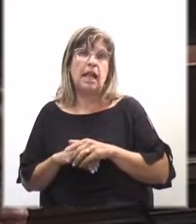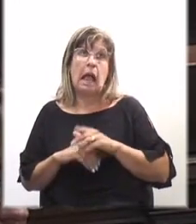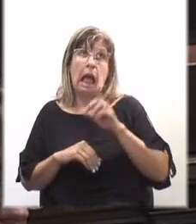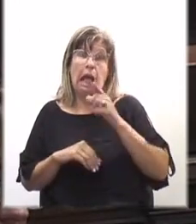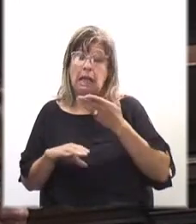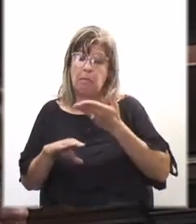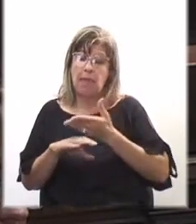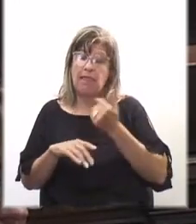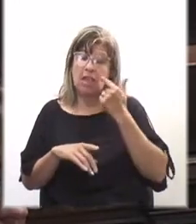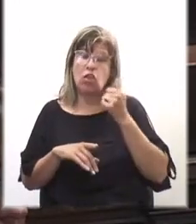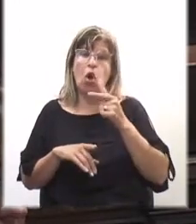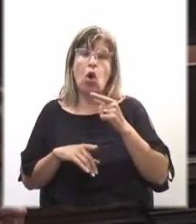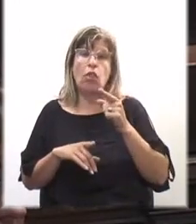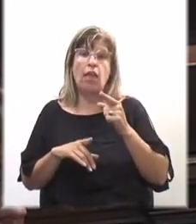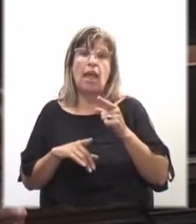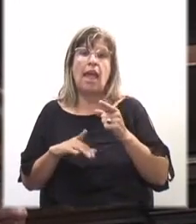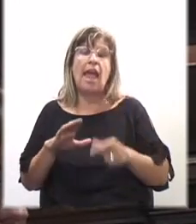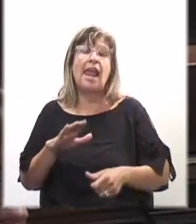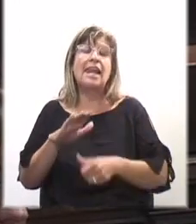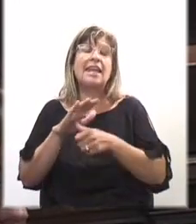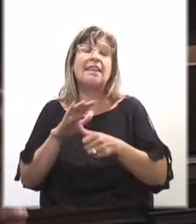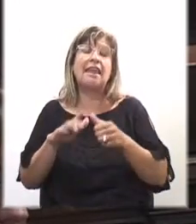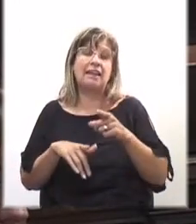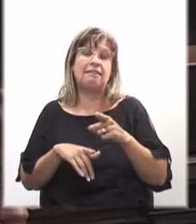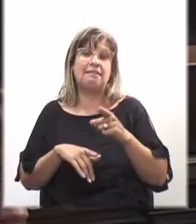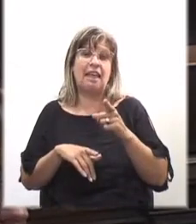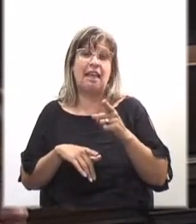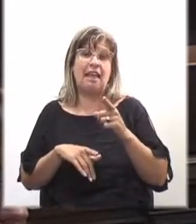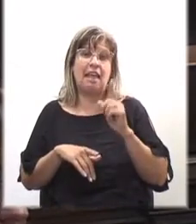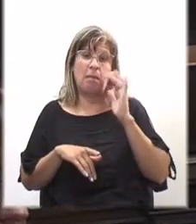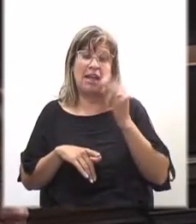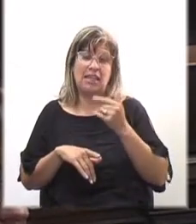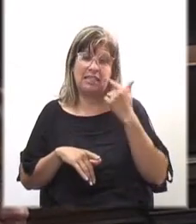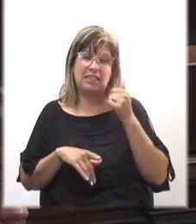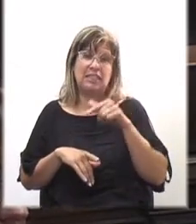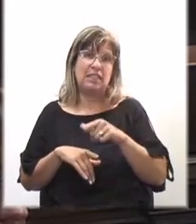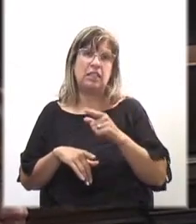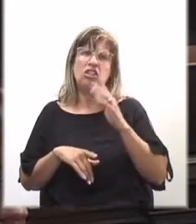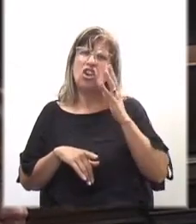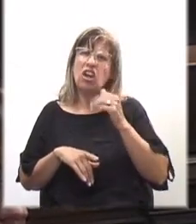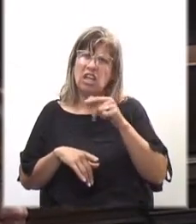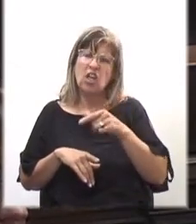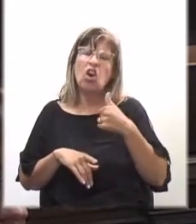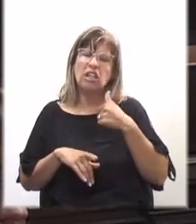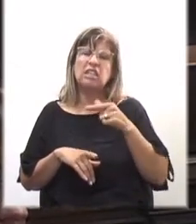Arafat, ¿no? de que no se me caiga la rama, yo creo que más se mantiene